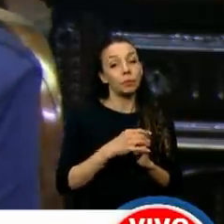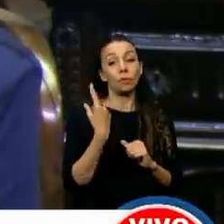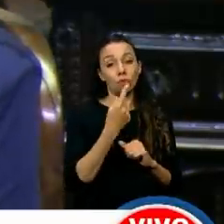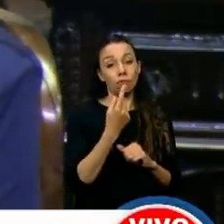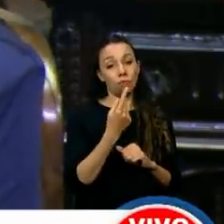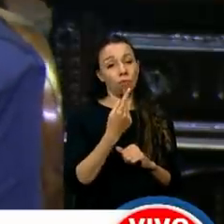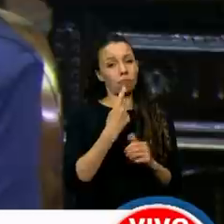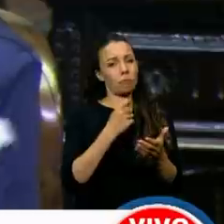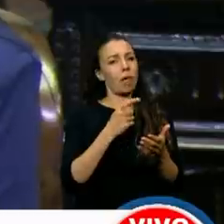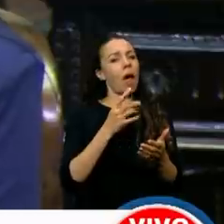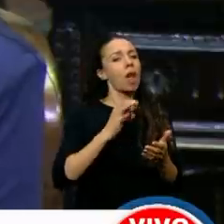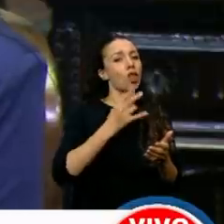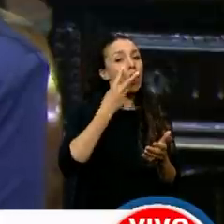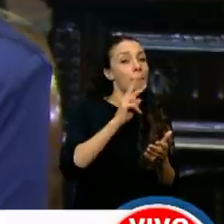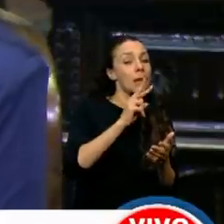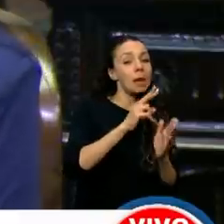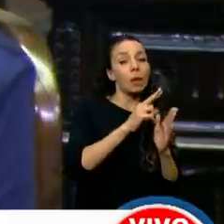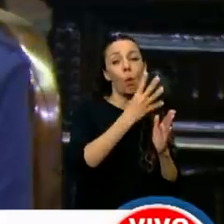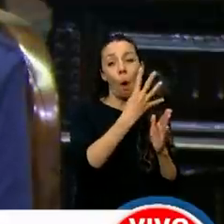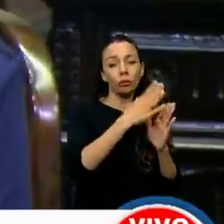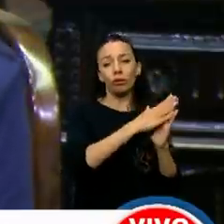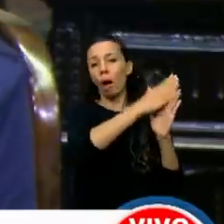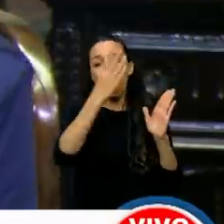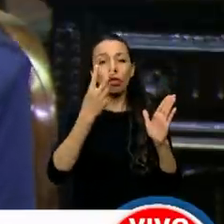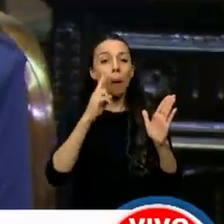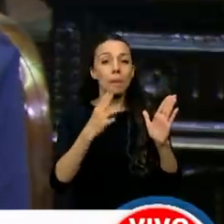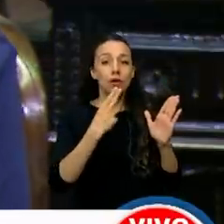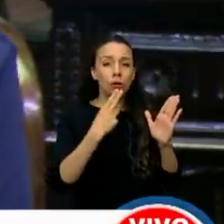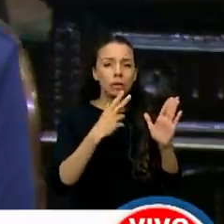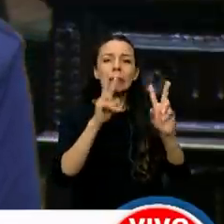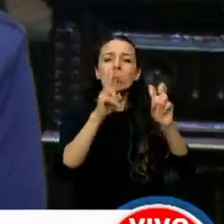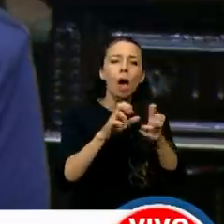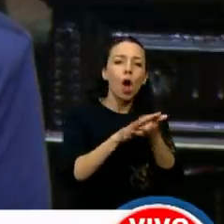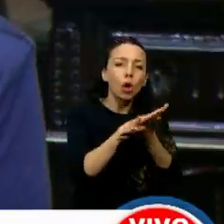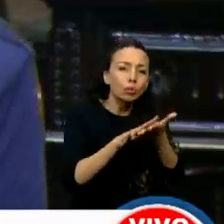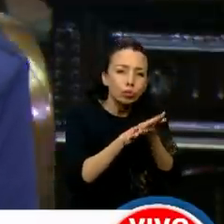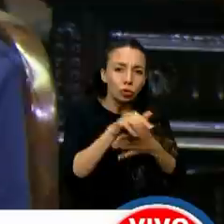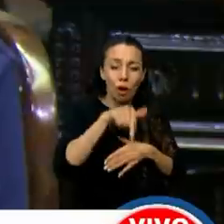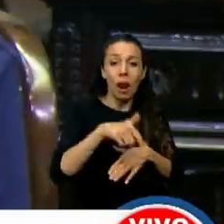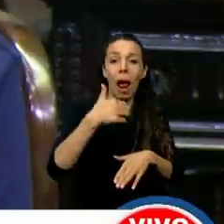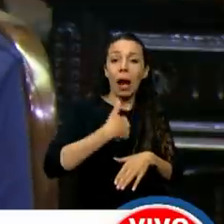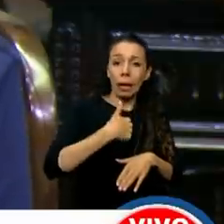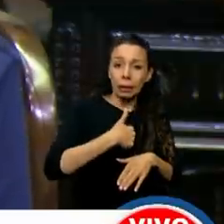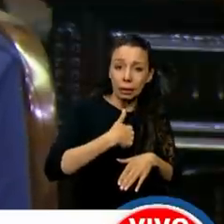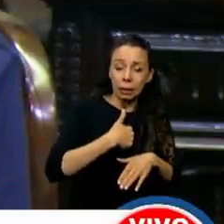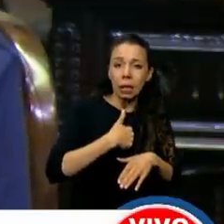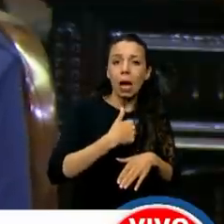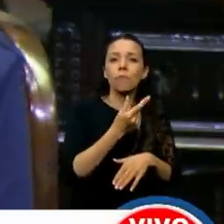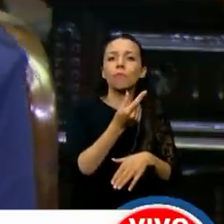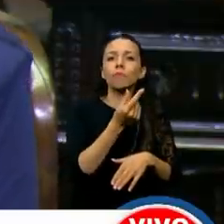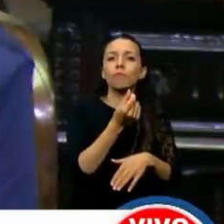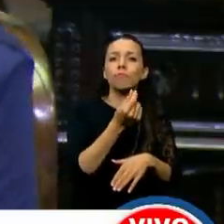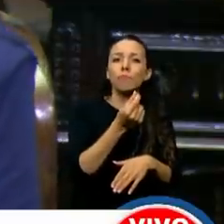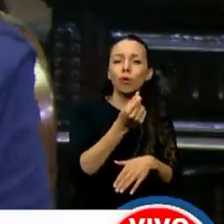2004 al 2011 por las causas de corrupción en argentina y en un monto que se considera